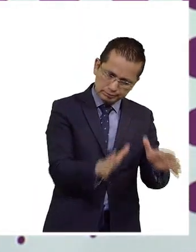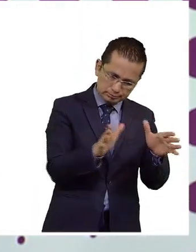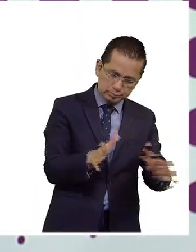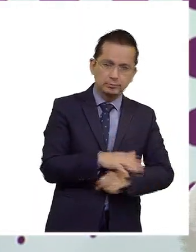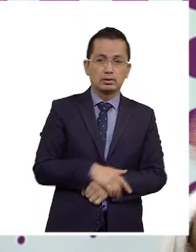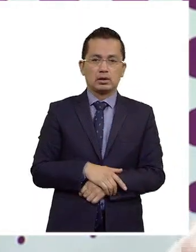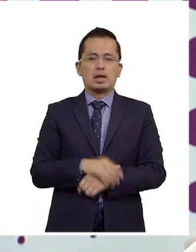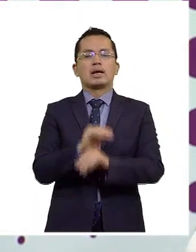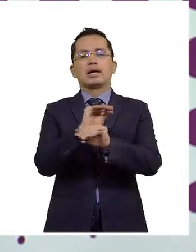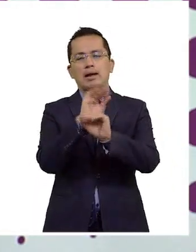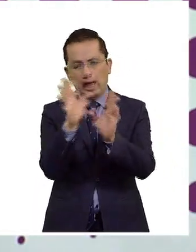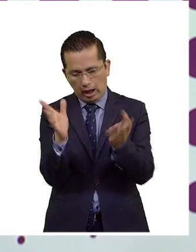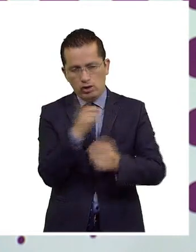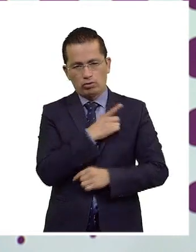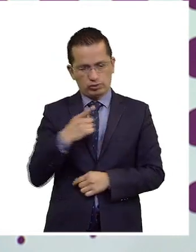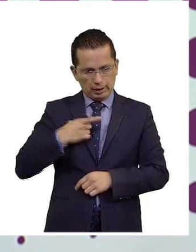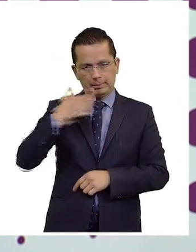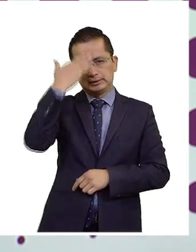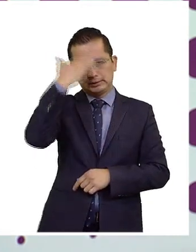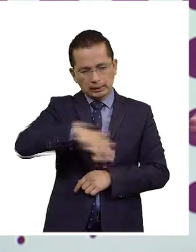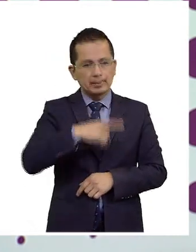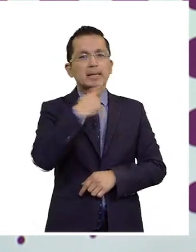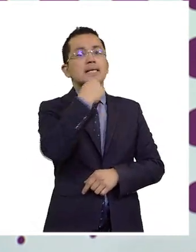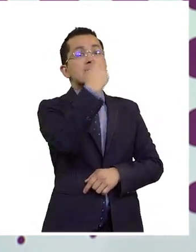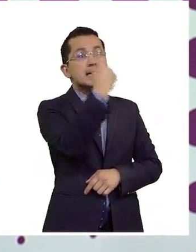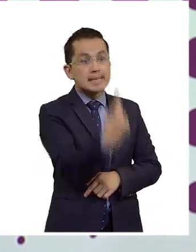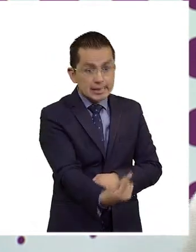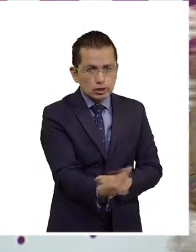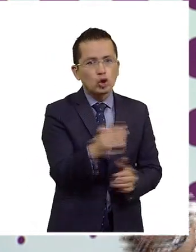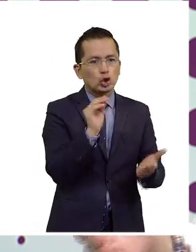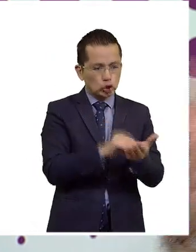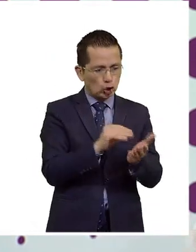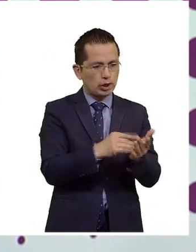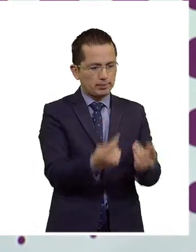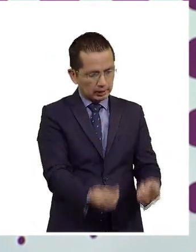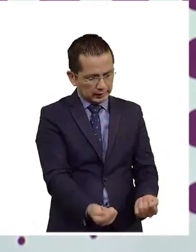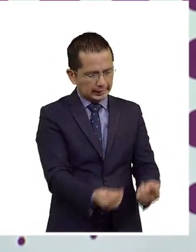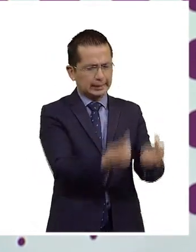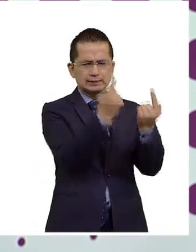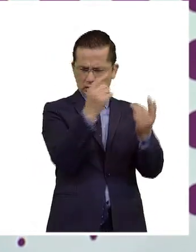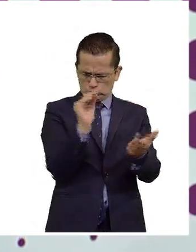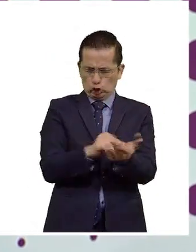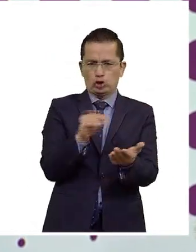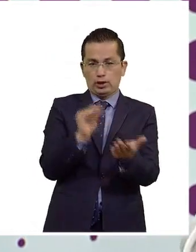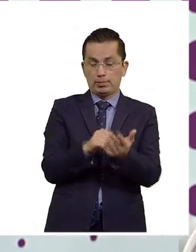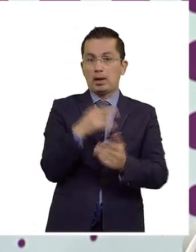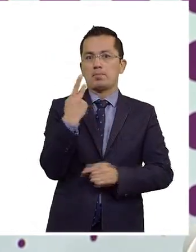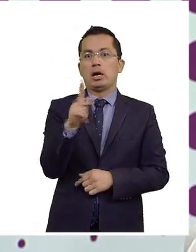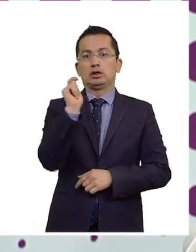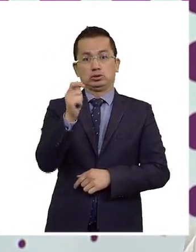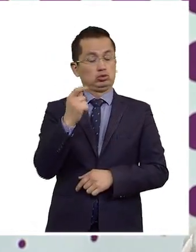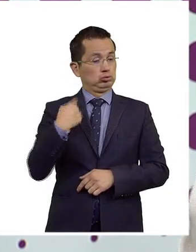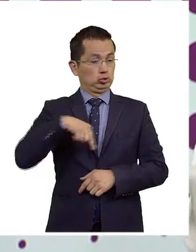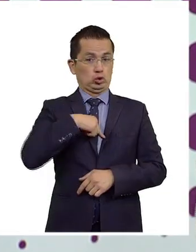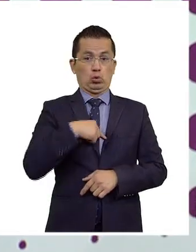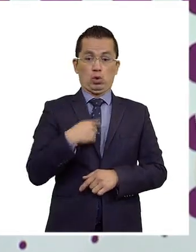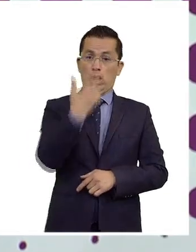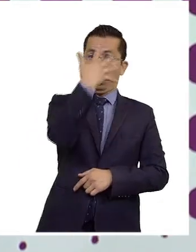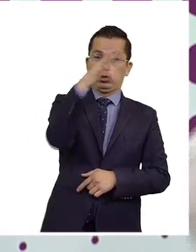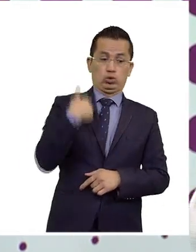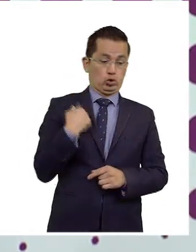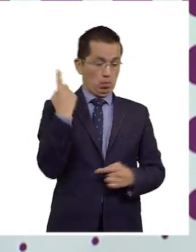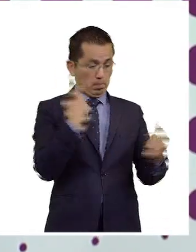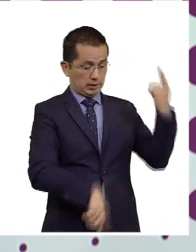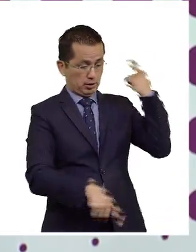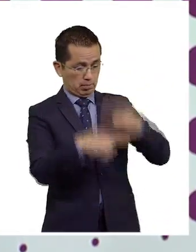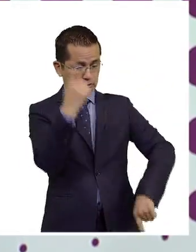consideración que son niños y que están en crecimiento, pero eso no implica que todo se pueda ver desde el adultocentrismo de lo que yo